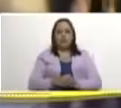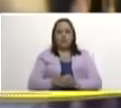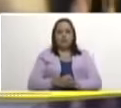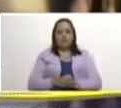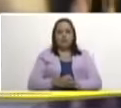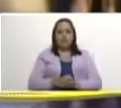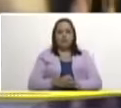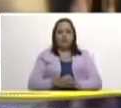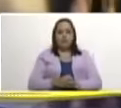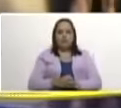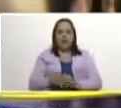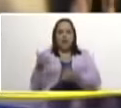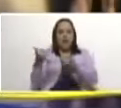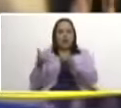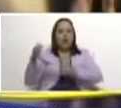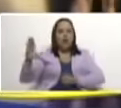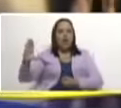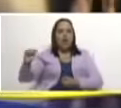Rodríguez Cabello,